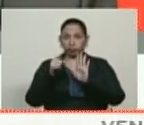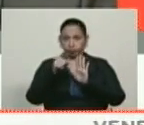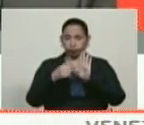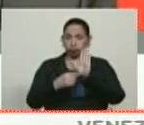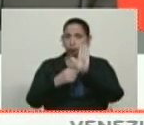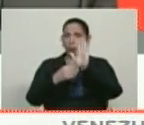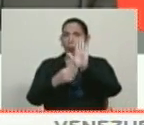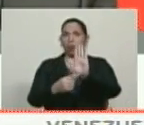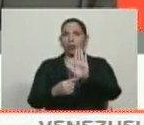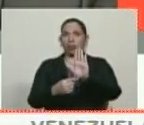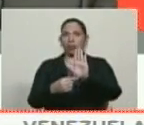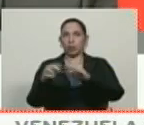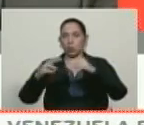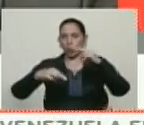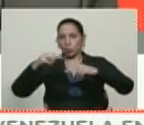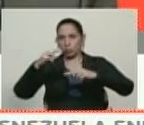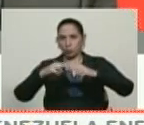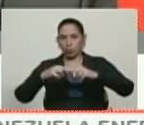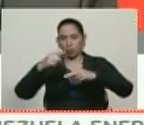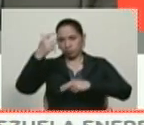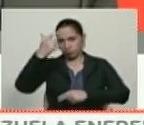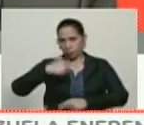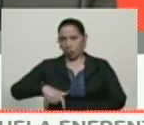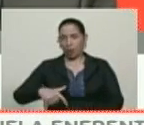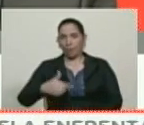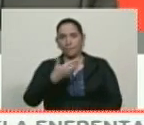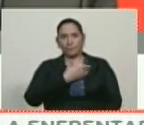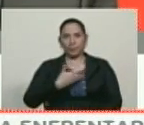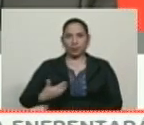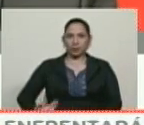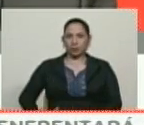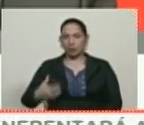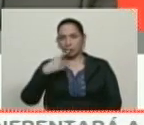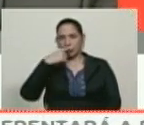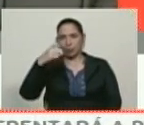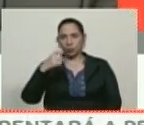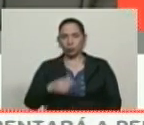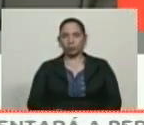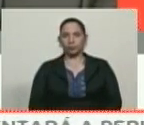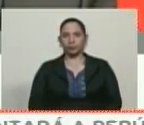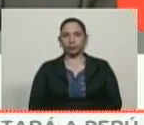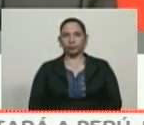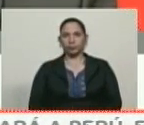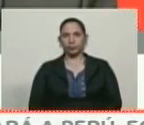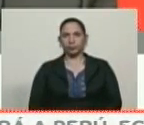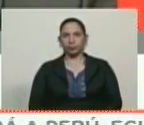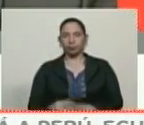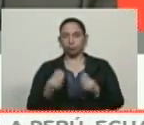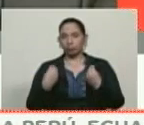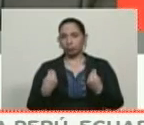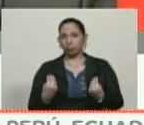la constructividad de la postura del presidente Maduro y de cómo